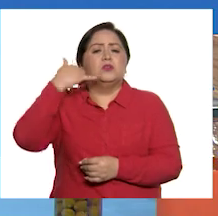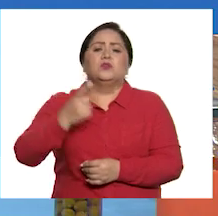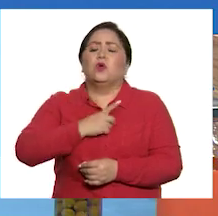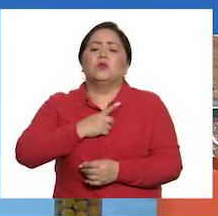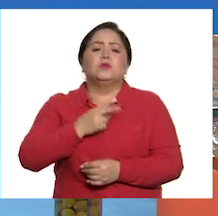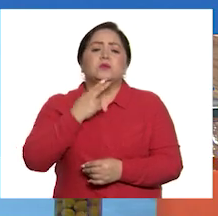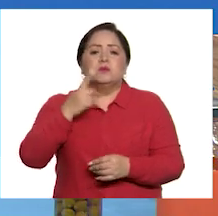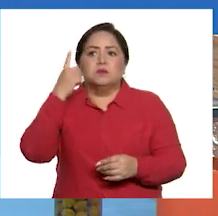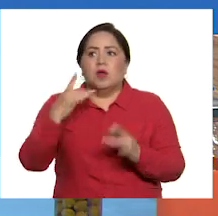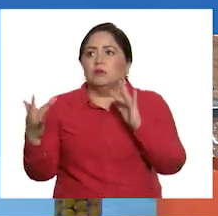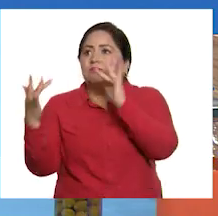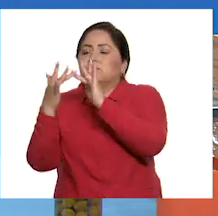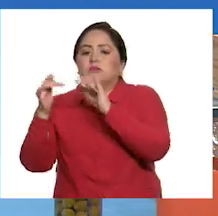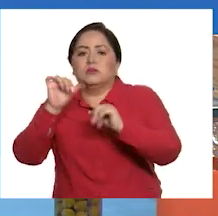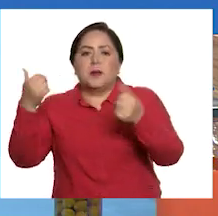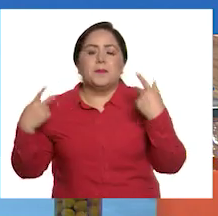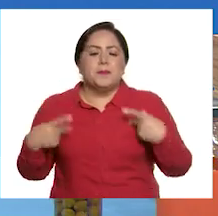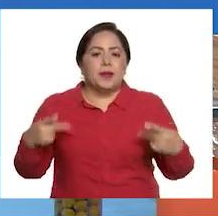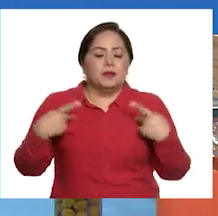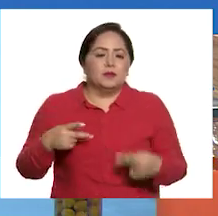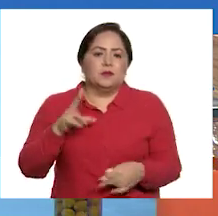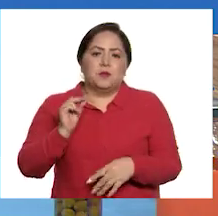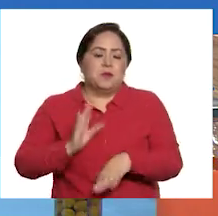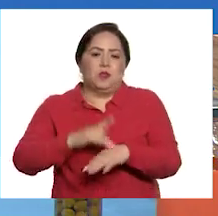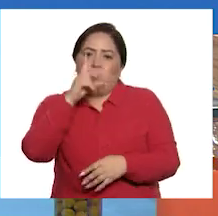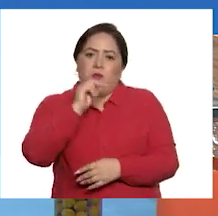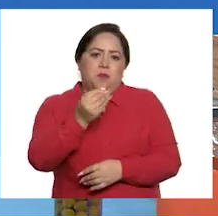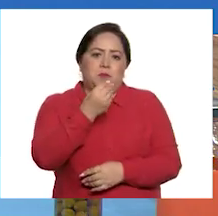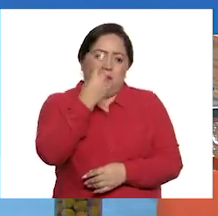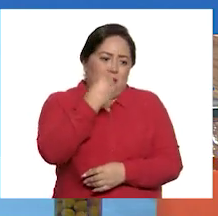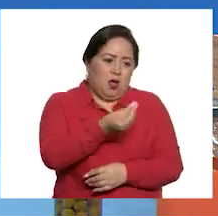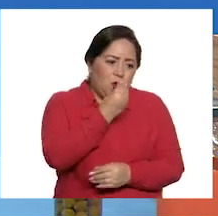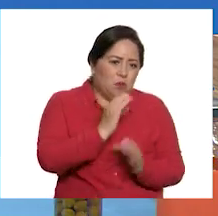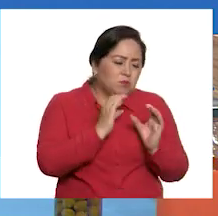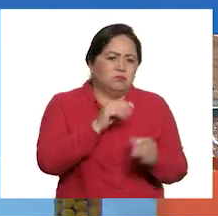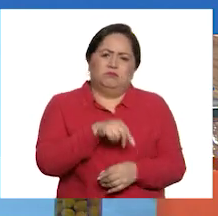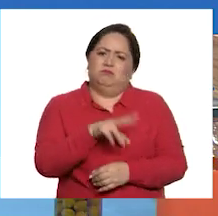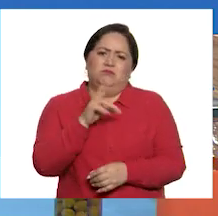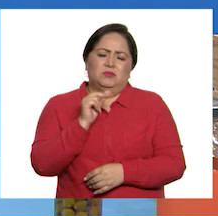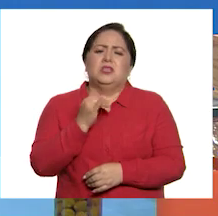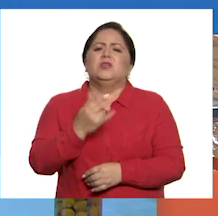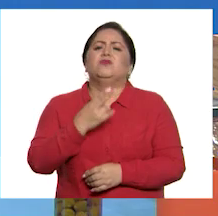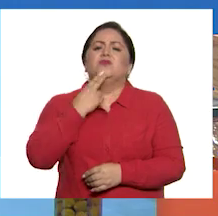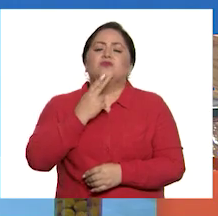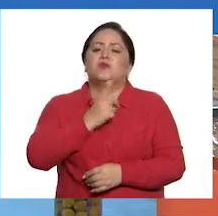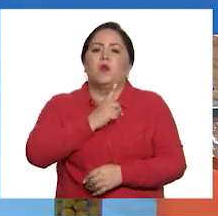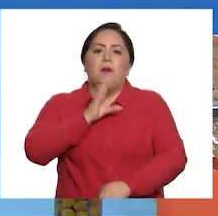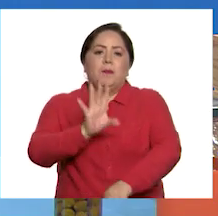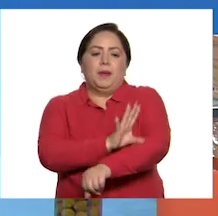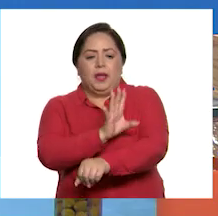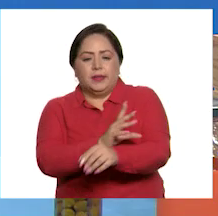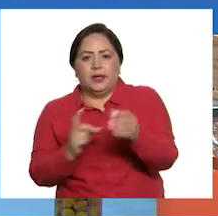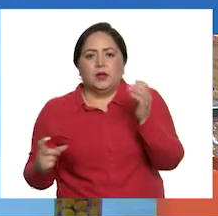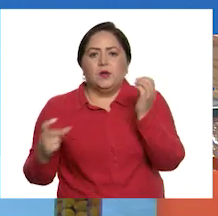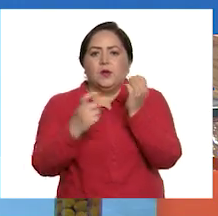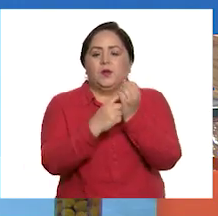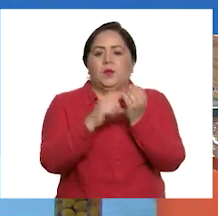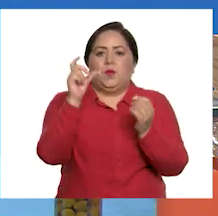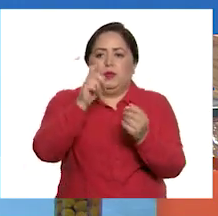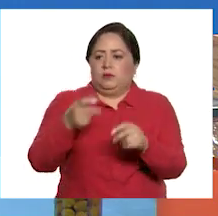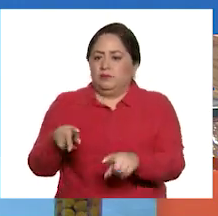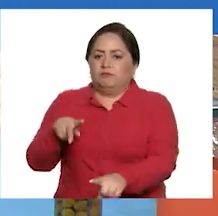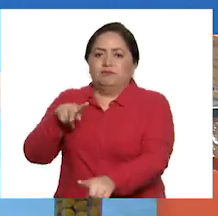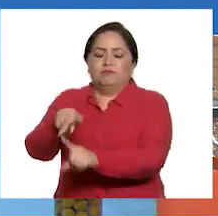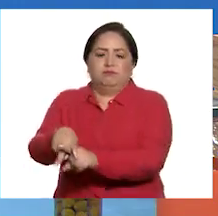para comunicarme con otras personas a distancia, no para conservar alimentos. Y funciona con una batería que se recarga cuando lo conecto